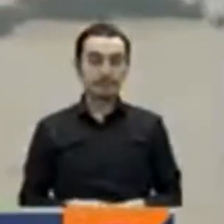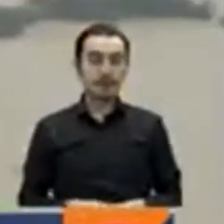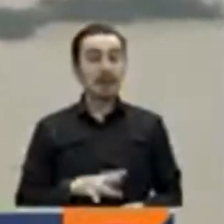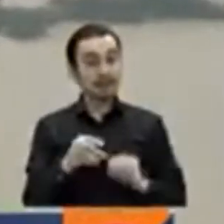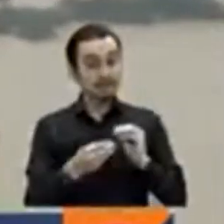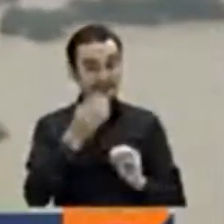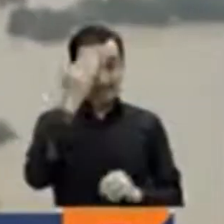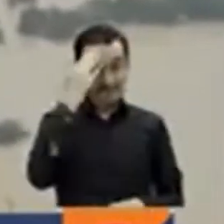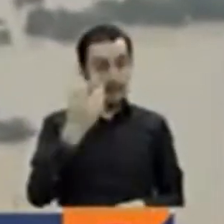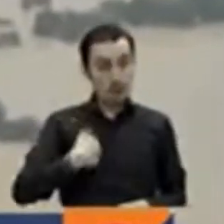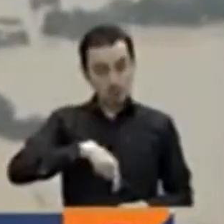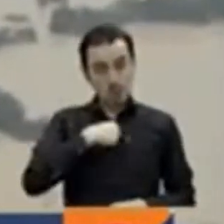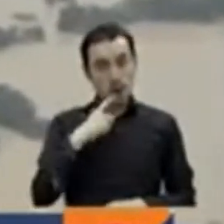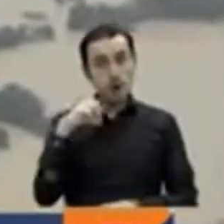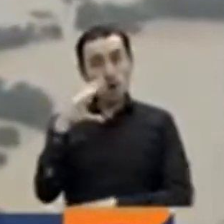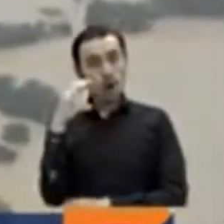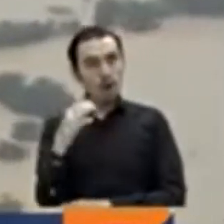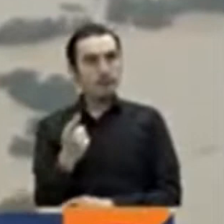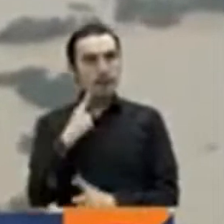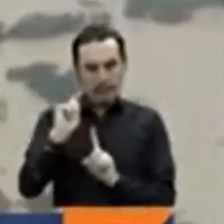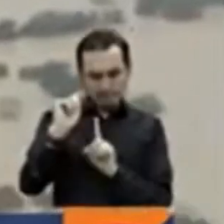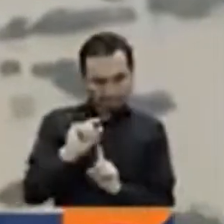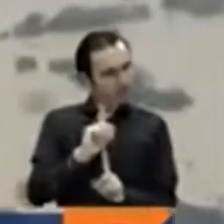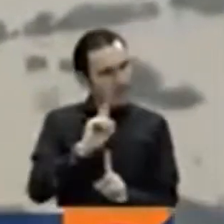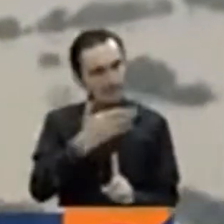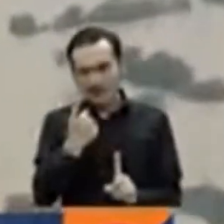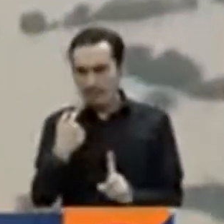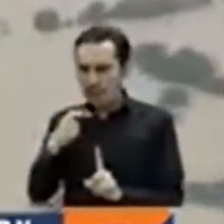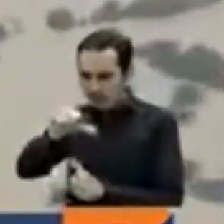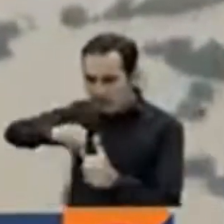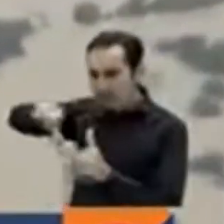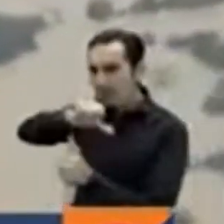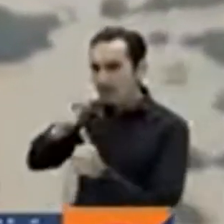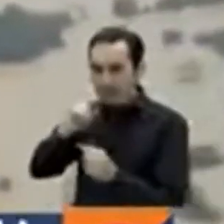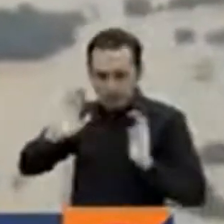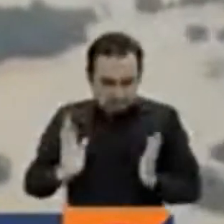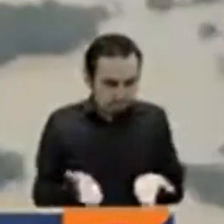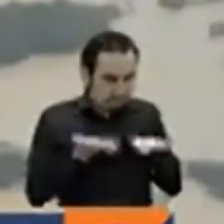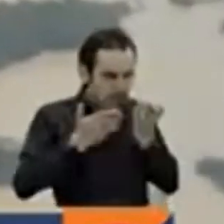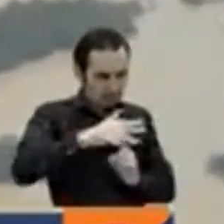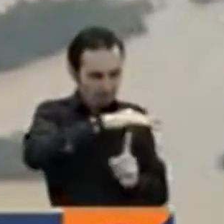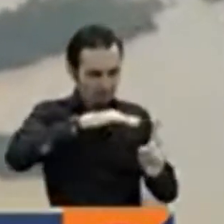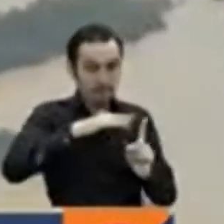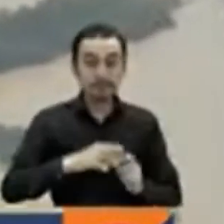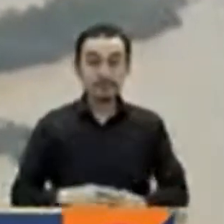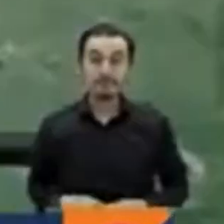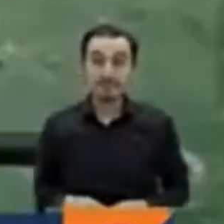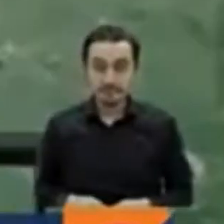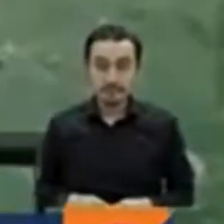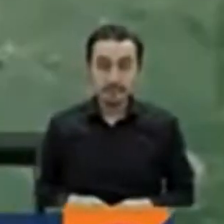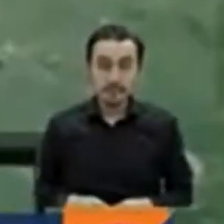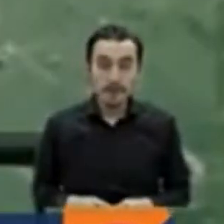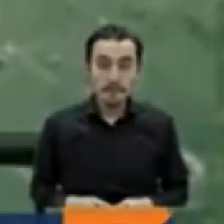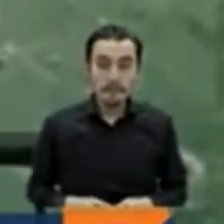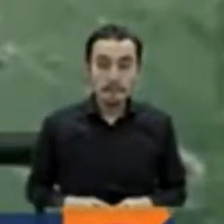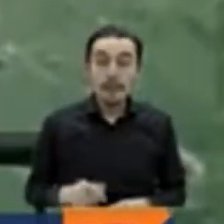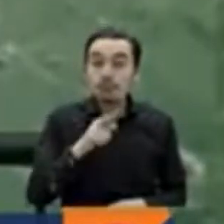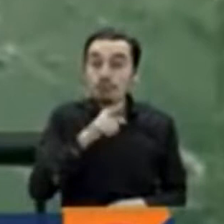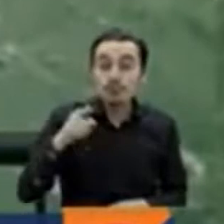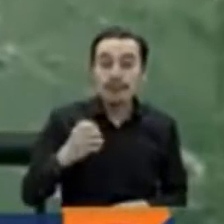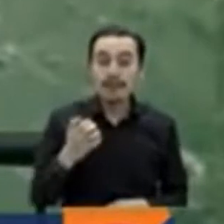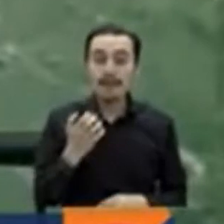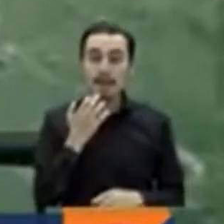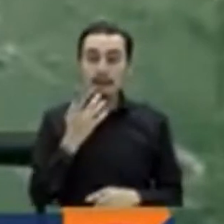externa de Colombia para que el país pueda invertir recursos en la recuperación de la selva. Si no tienen la capacidad